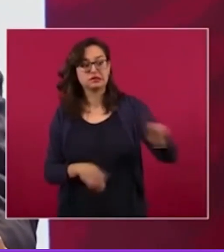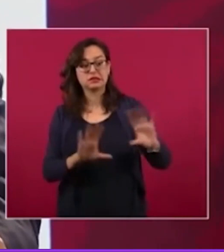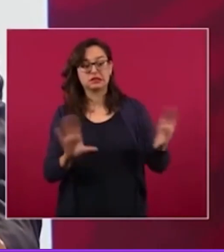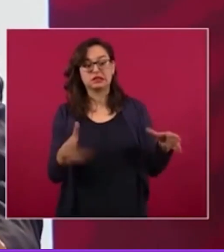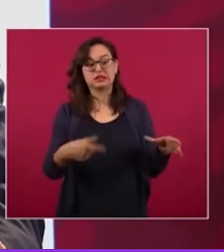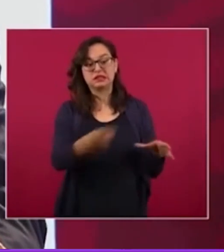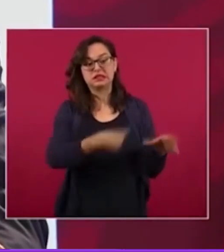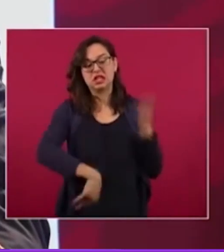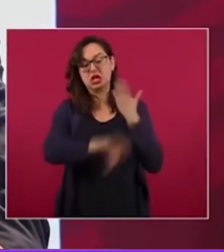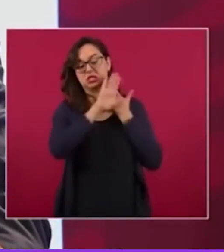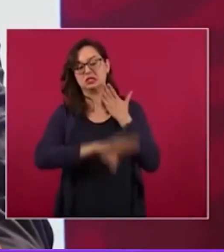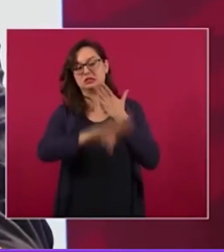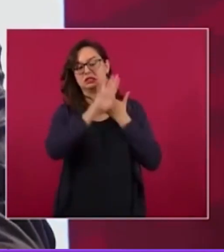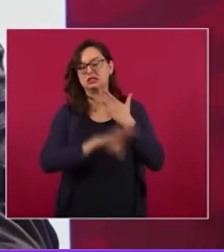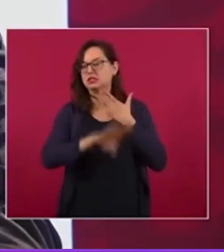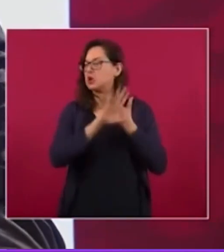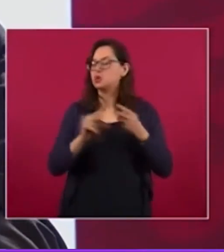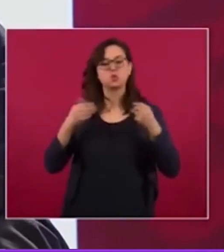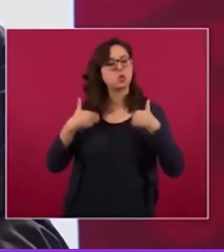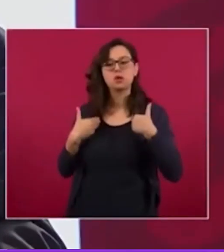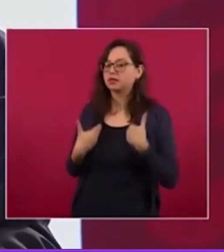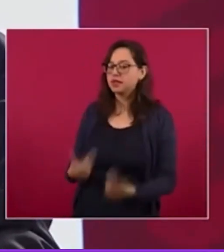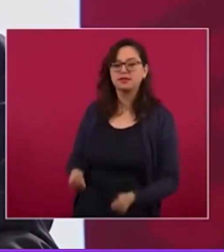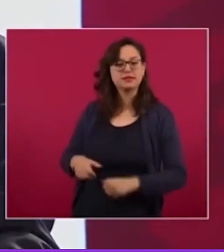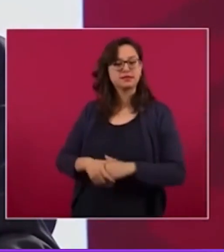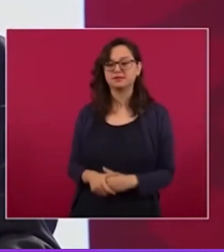no debería de estar dando consejos